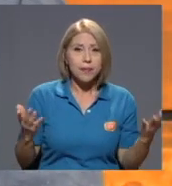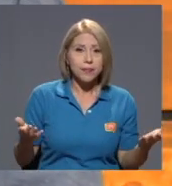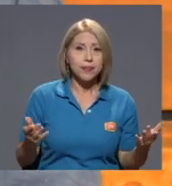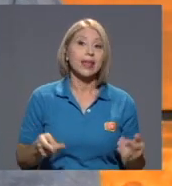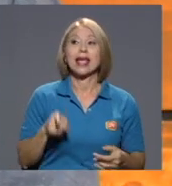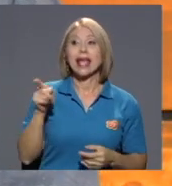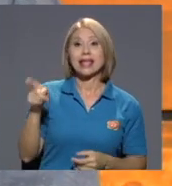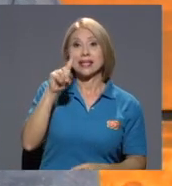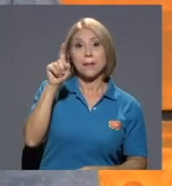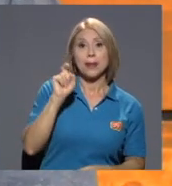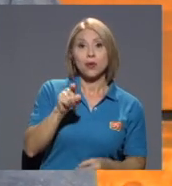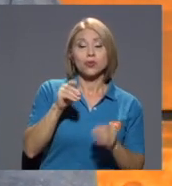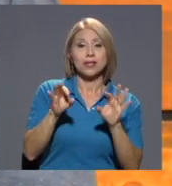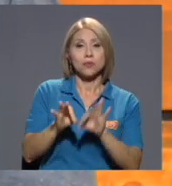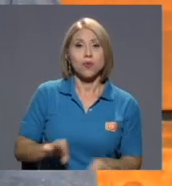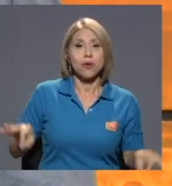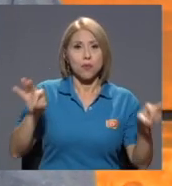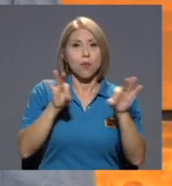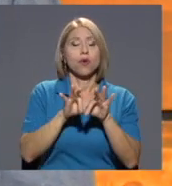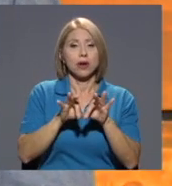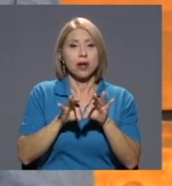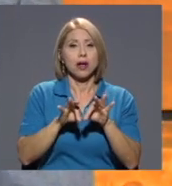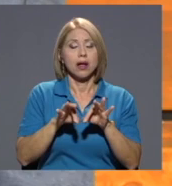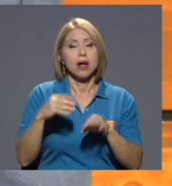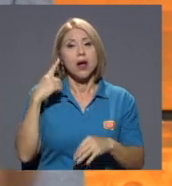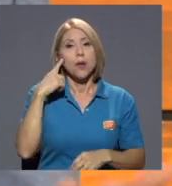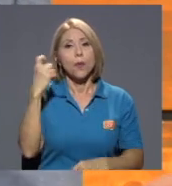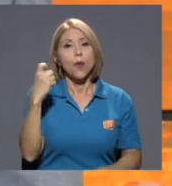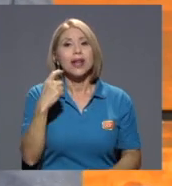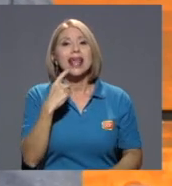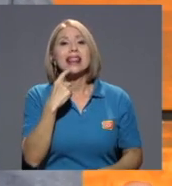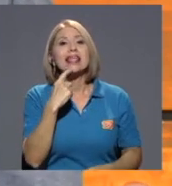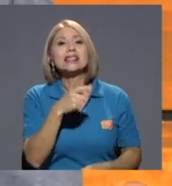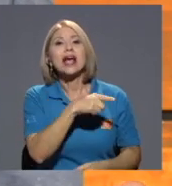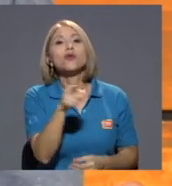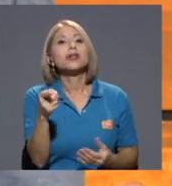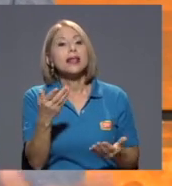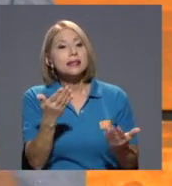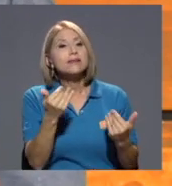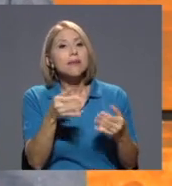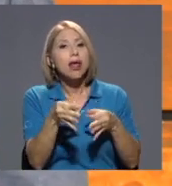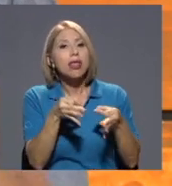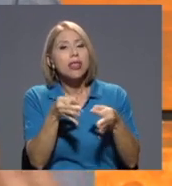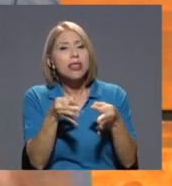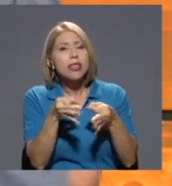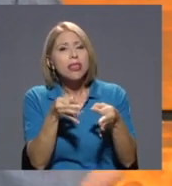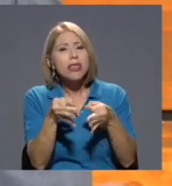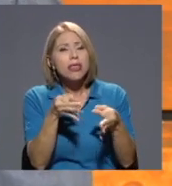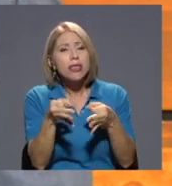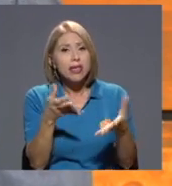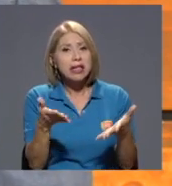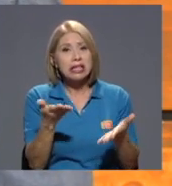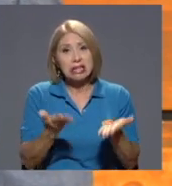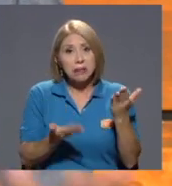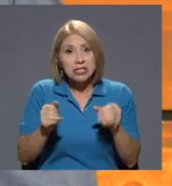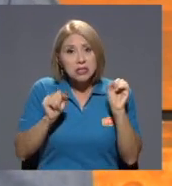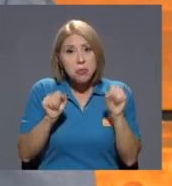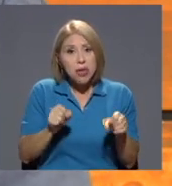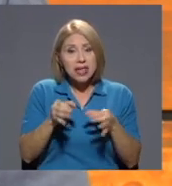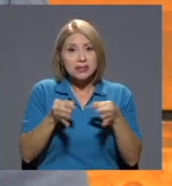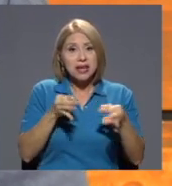dolería muy muy importante porque casi que les dice disminución en la denuncia también entonces tal vez si pueden explicar esa denuncia